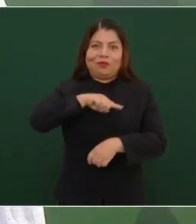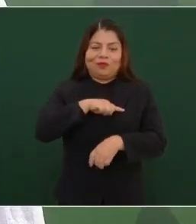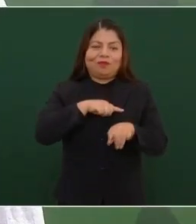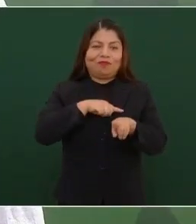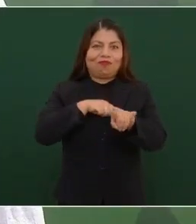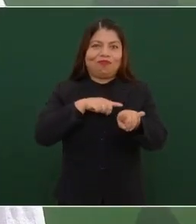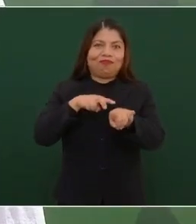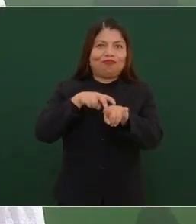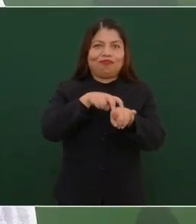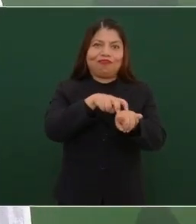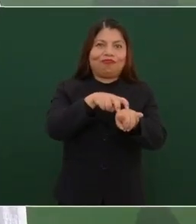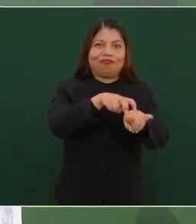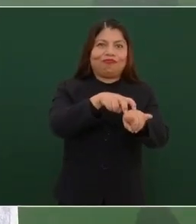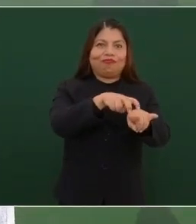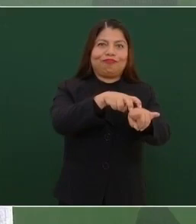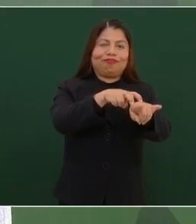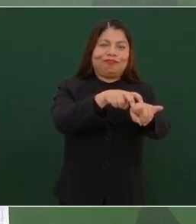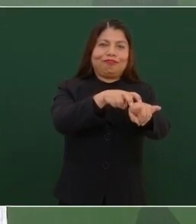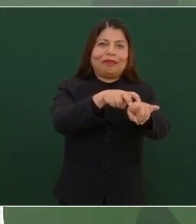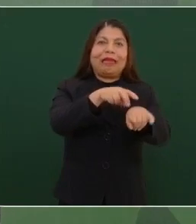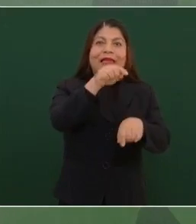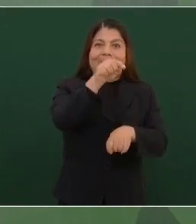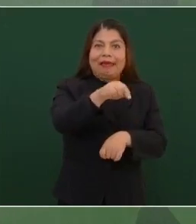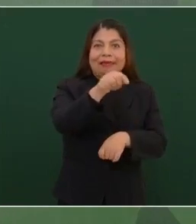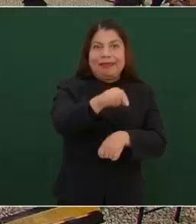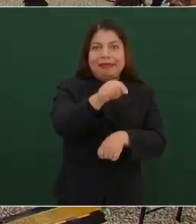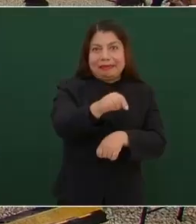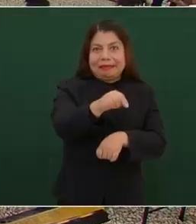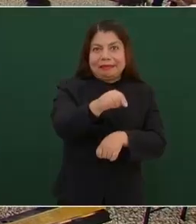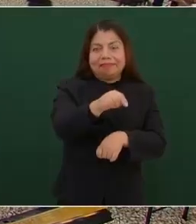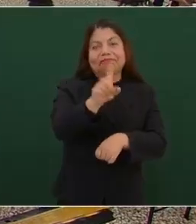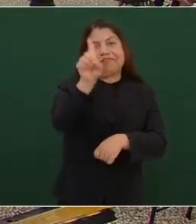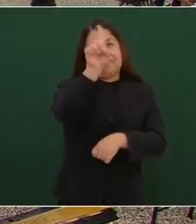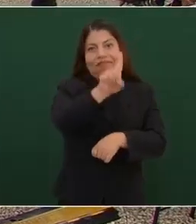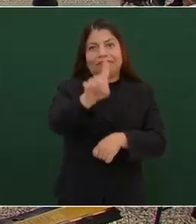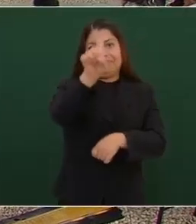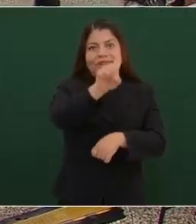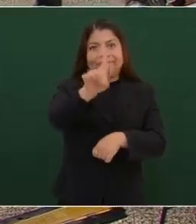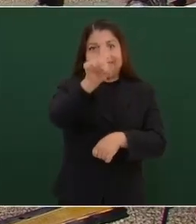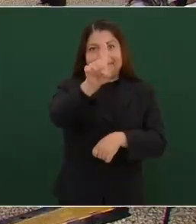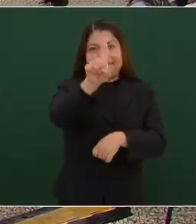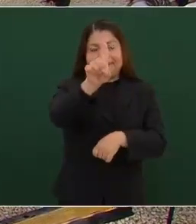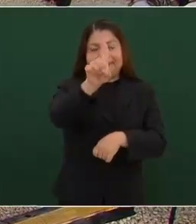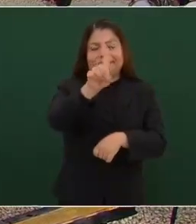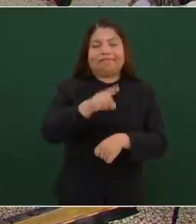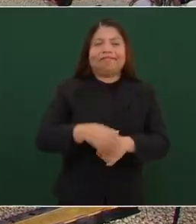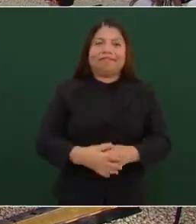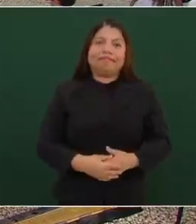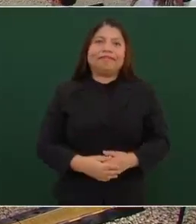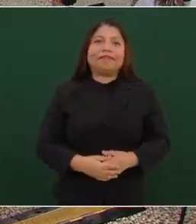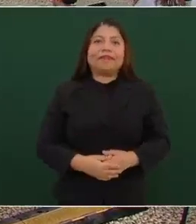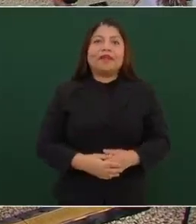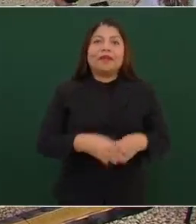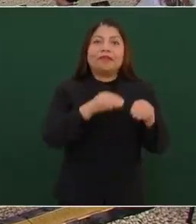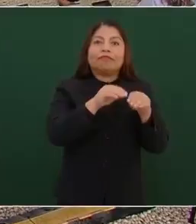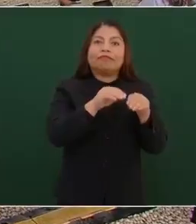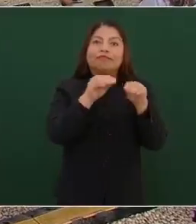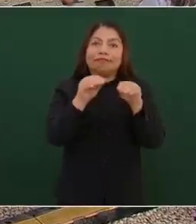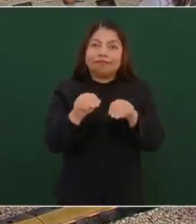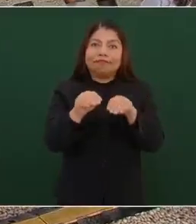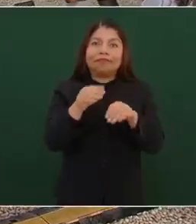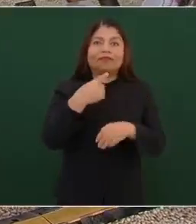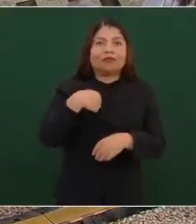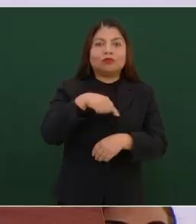estación. Ahí realizamos el domingo una nueva evaluación del